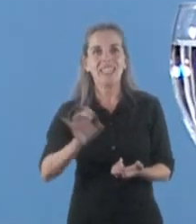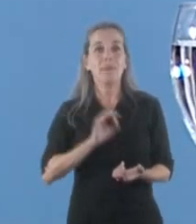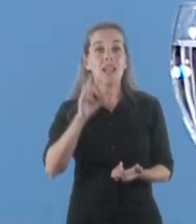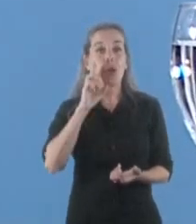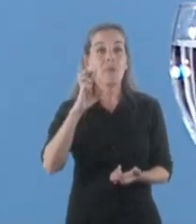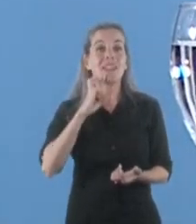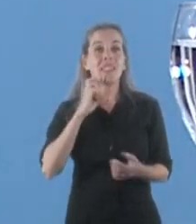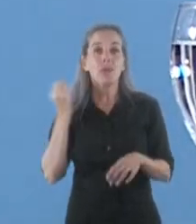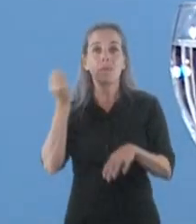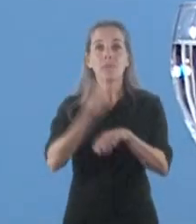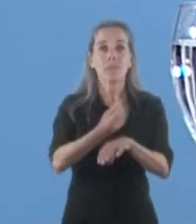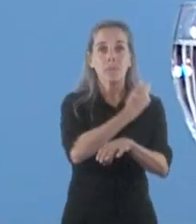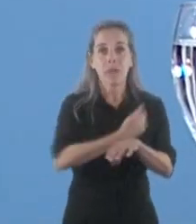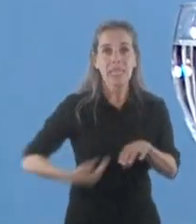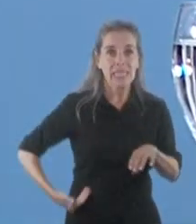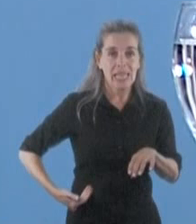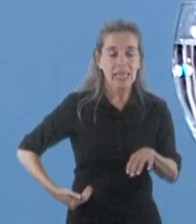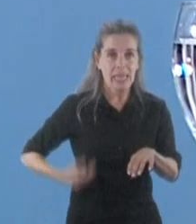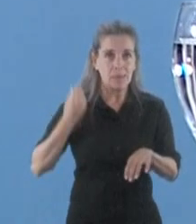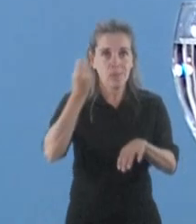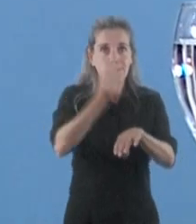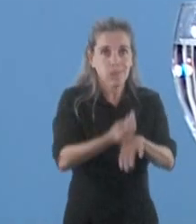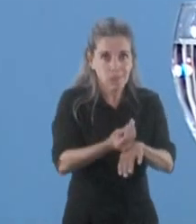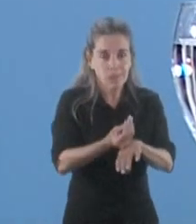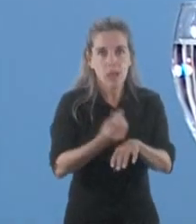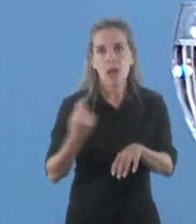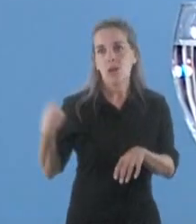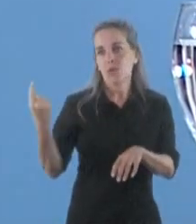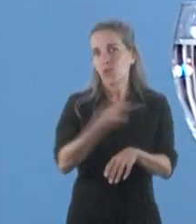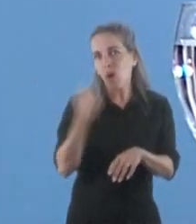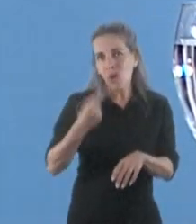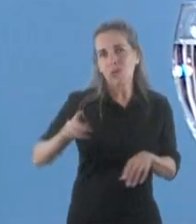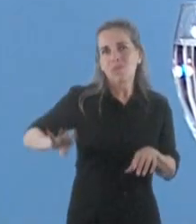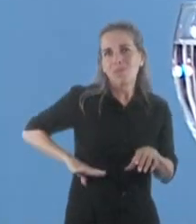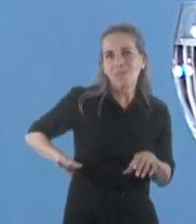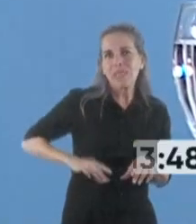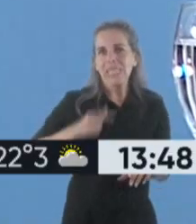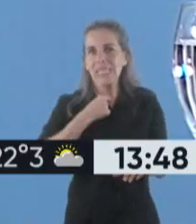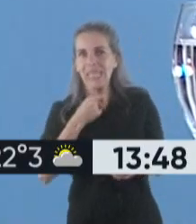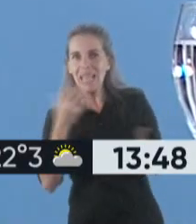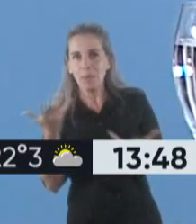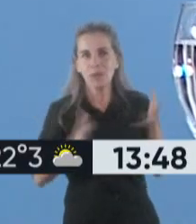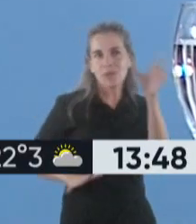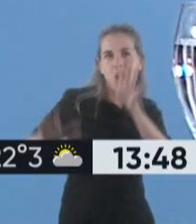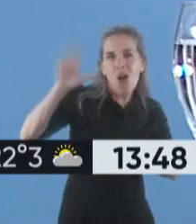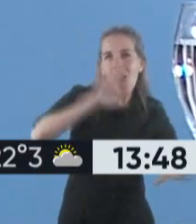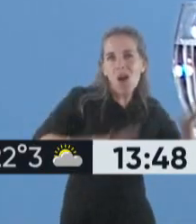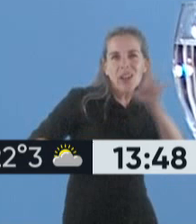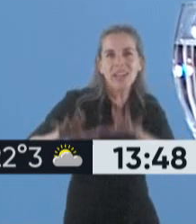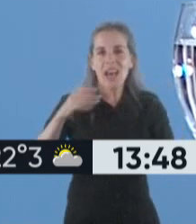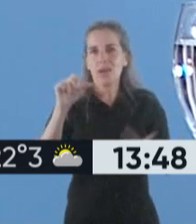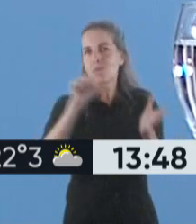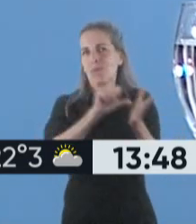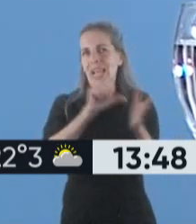2019 con unas ganas terribles de poder poner orden en un país que se había desordenado